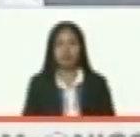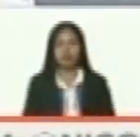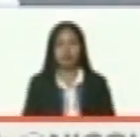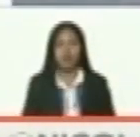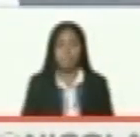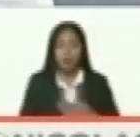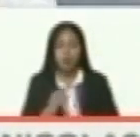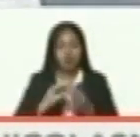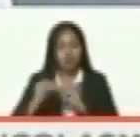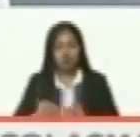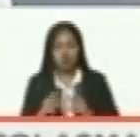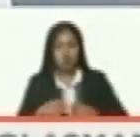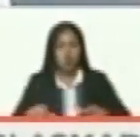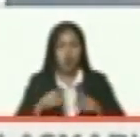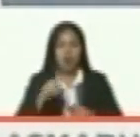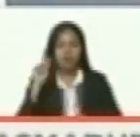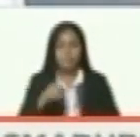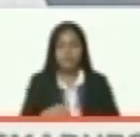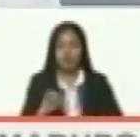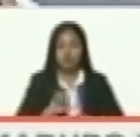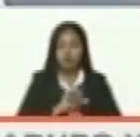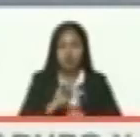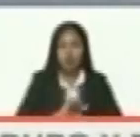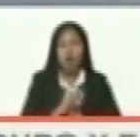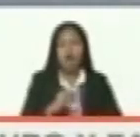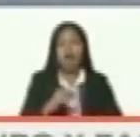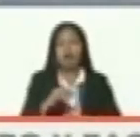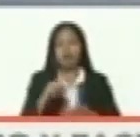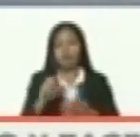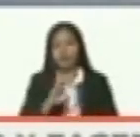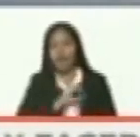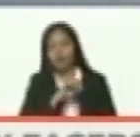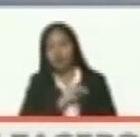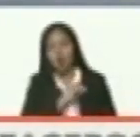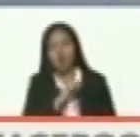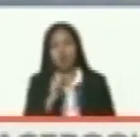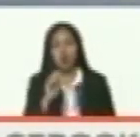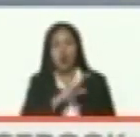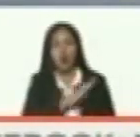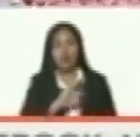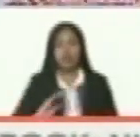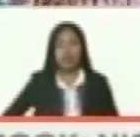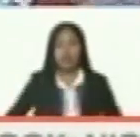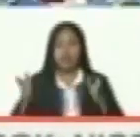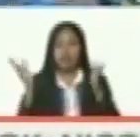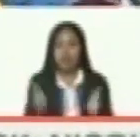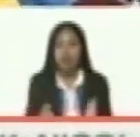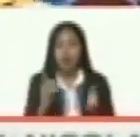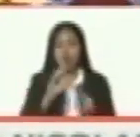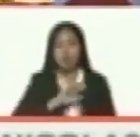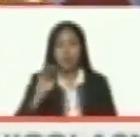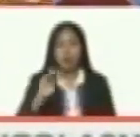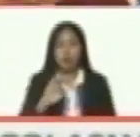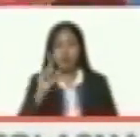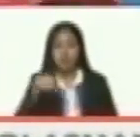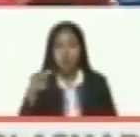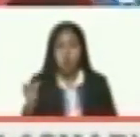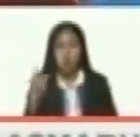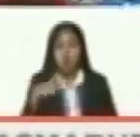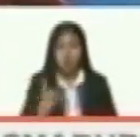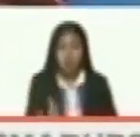a recuperar todo el patrimonio religioso, católico, cristiano del país. ¿Les parece?